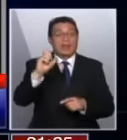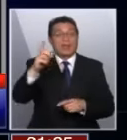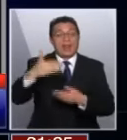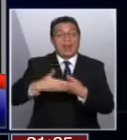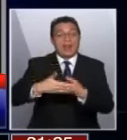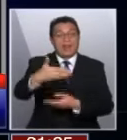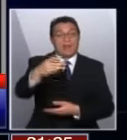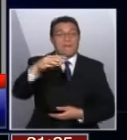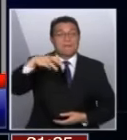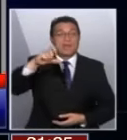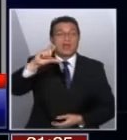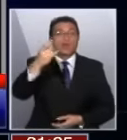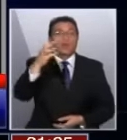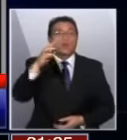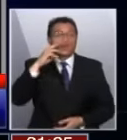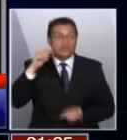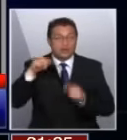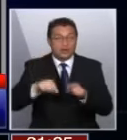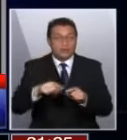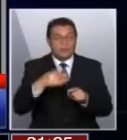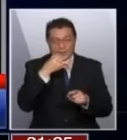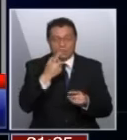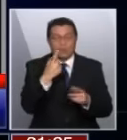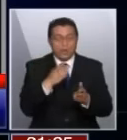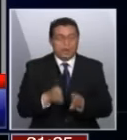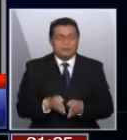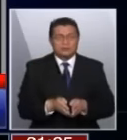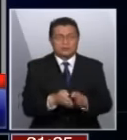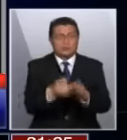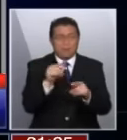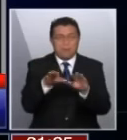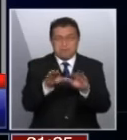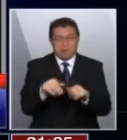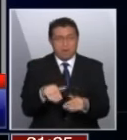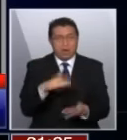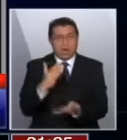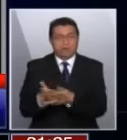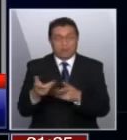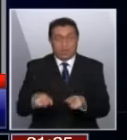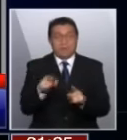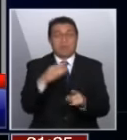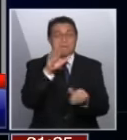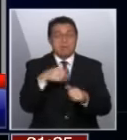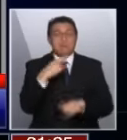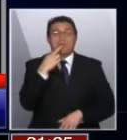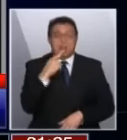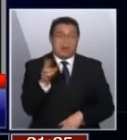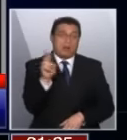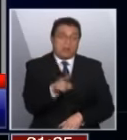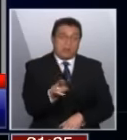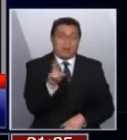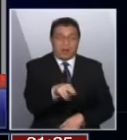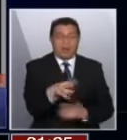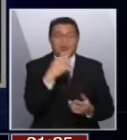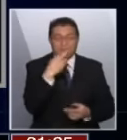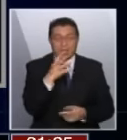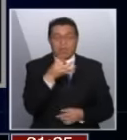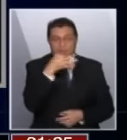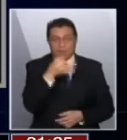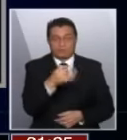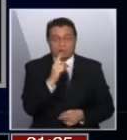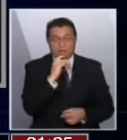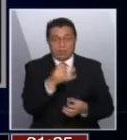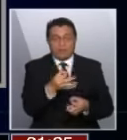eh marca una línea que no es muy distinta a lo que hemos visto hasta ahora porque él insiste en reconocer o en